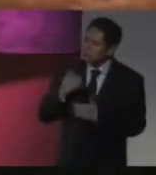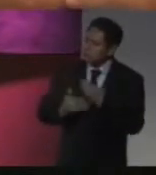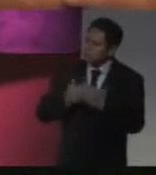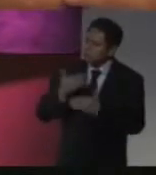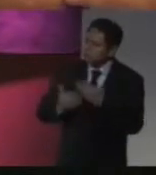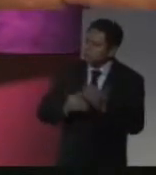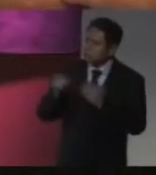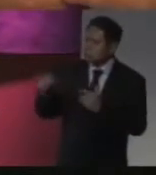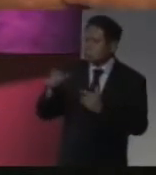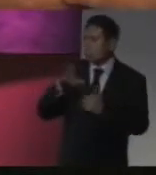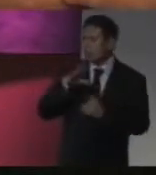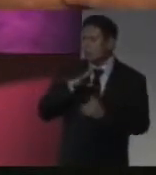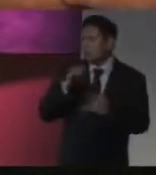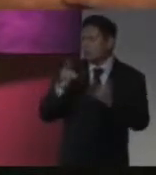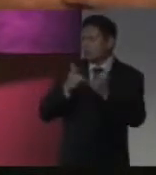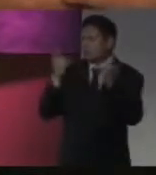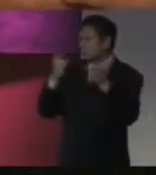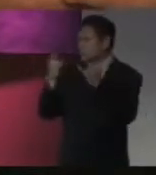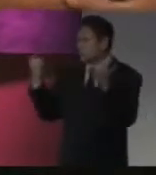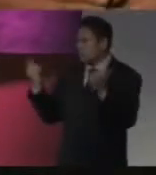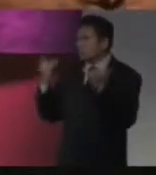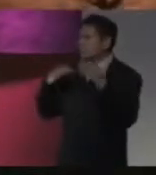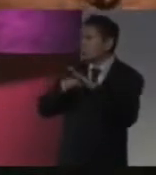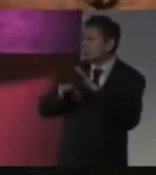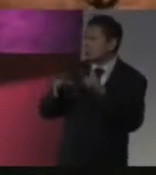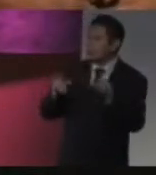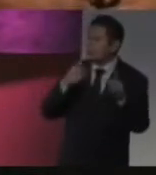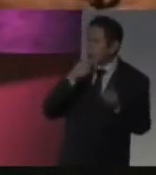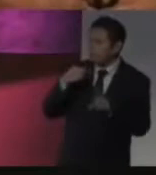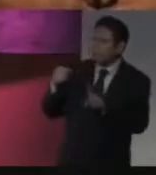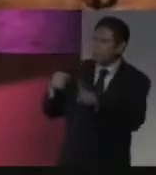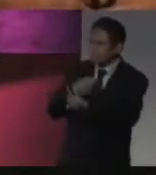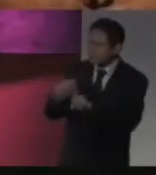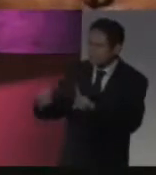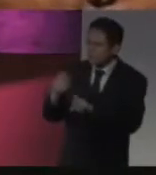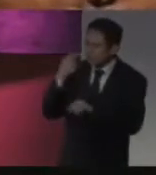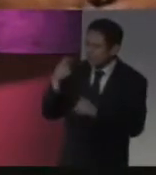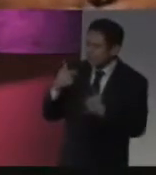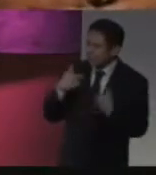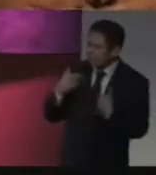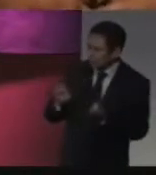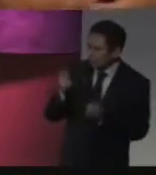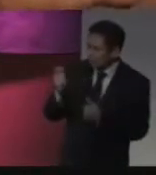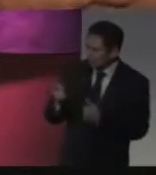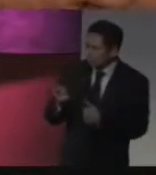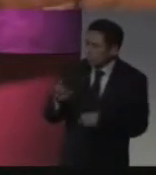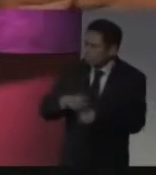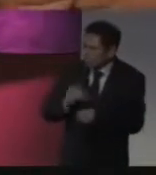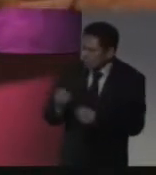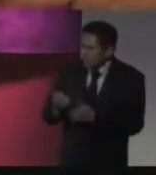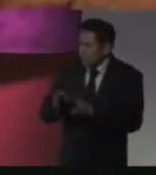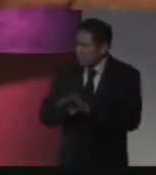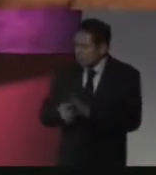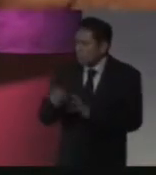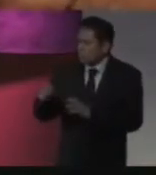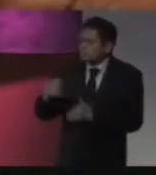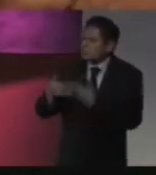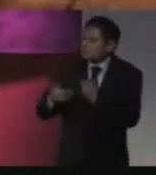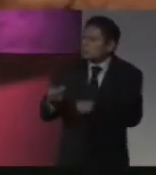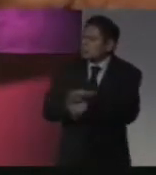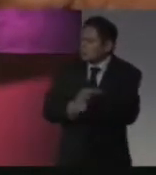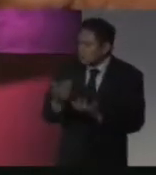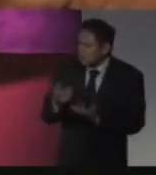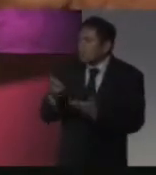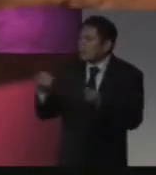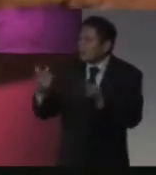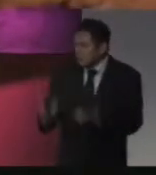casos de violencia y contextuarlos, como ya dije, pero además trazar algunas estrategias. Es muy importante